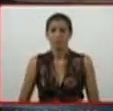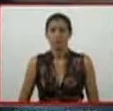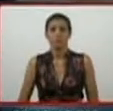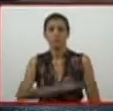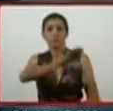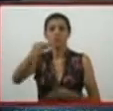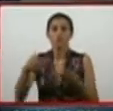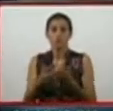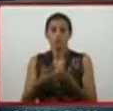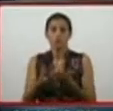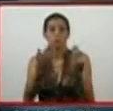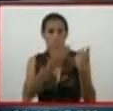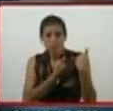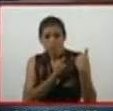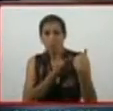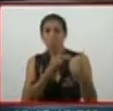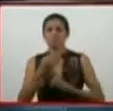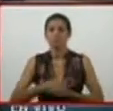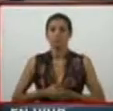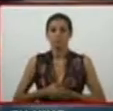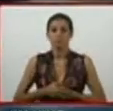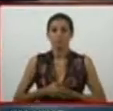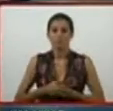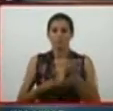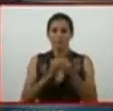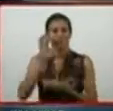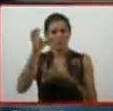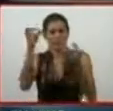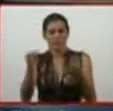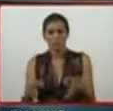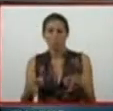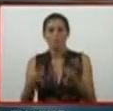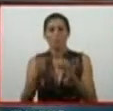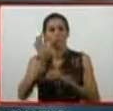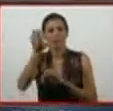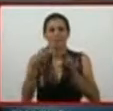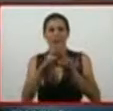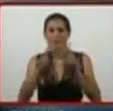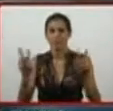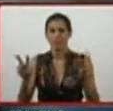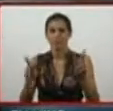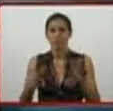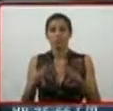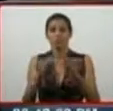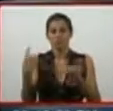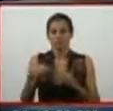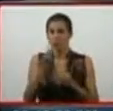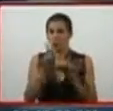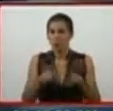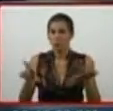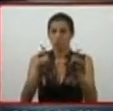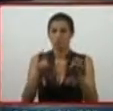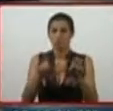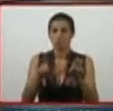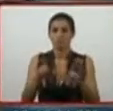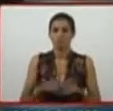corresponsables en plural de construir una patria segura, una patria de paz, donde todos tengamos un espacio y donde